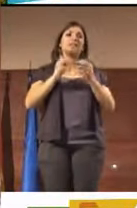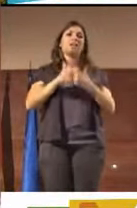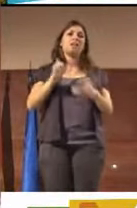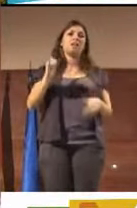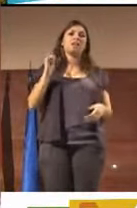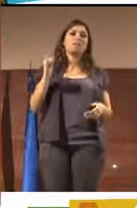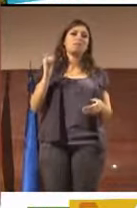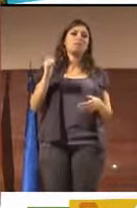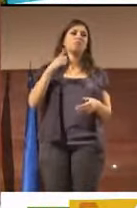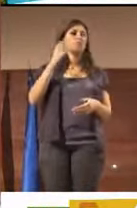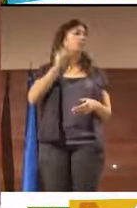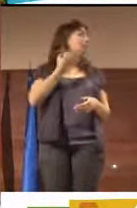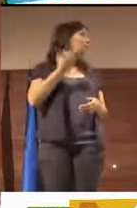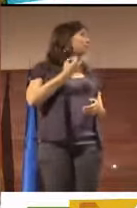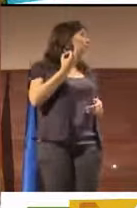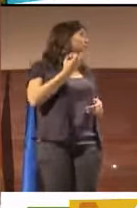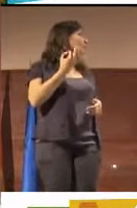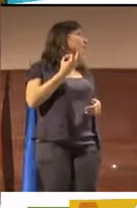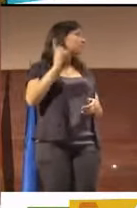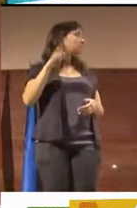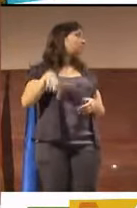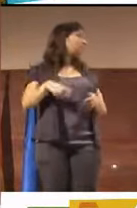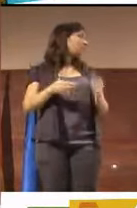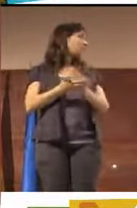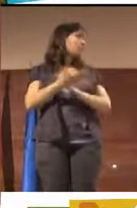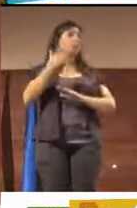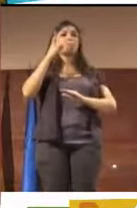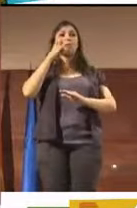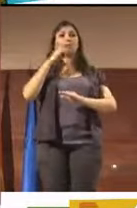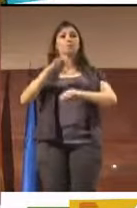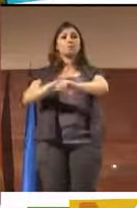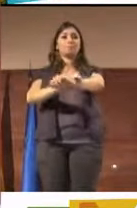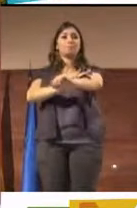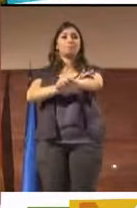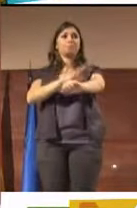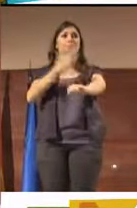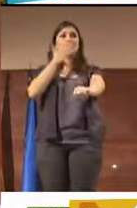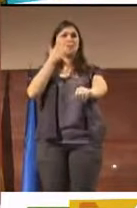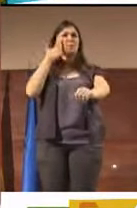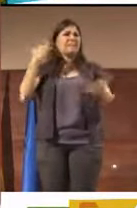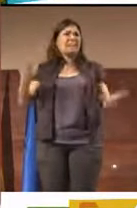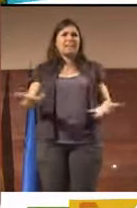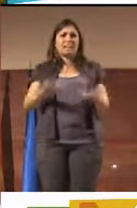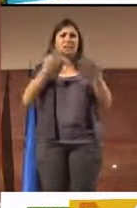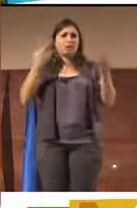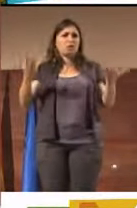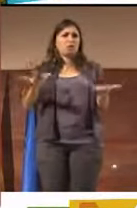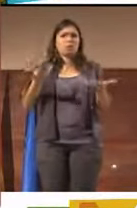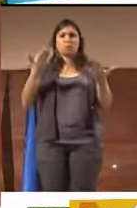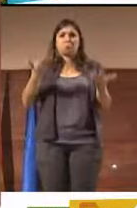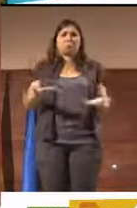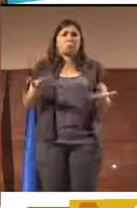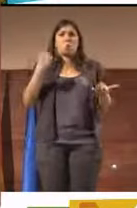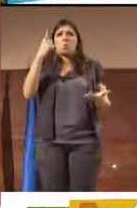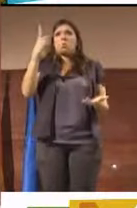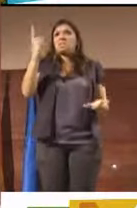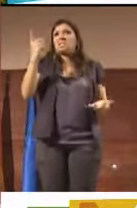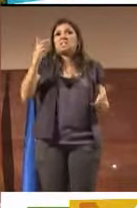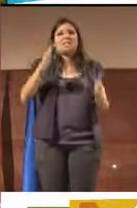es un producto que es un soporte de antebrazo, ¿eh? Es un soporte muy ligero, que apenas pesa un kilo,